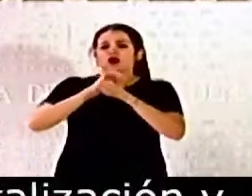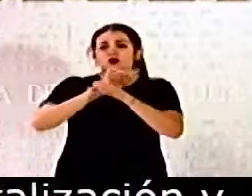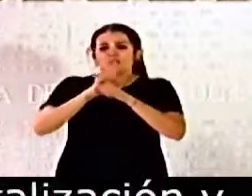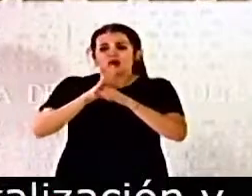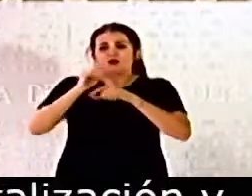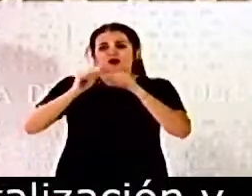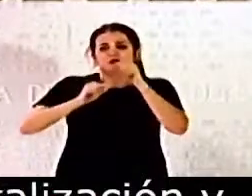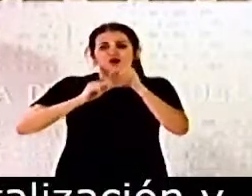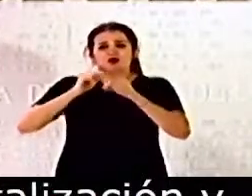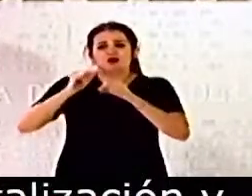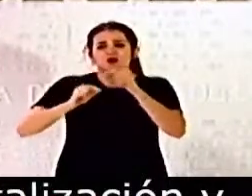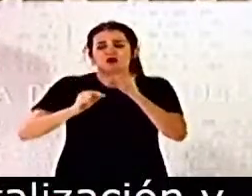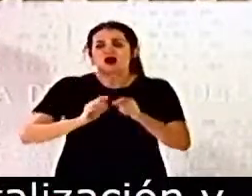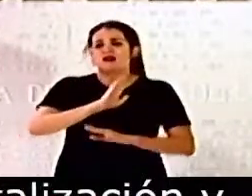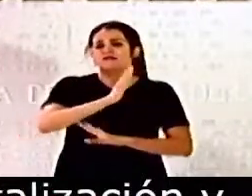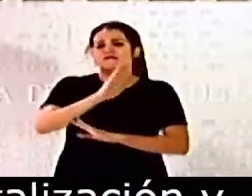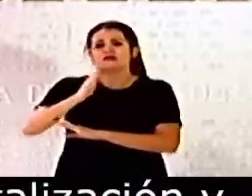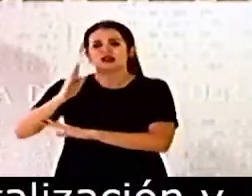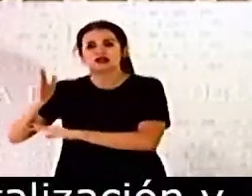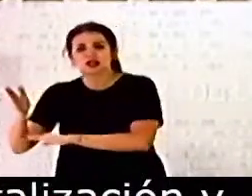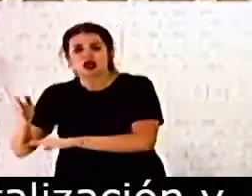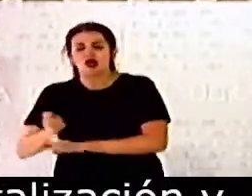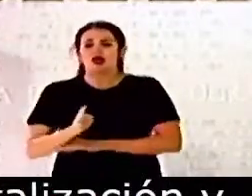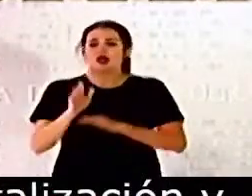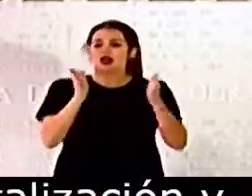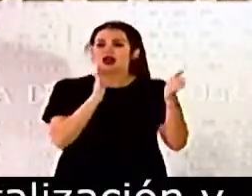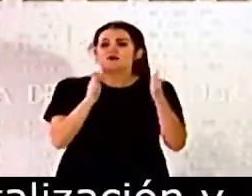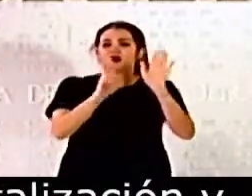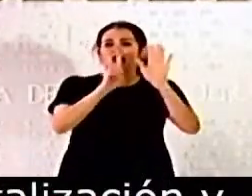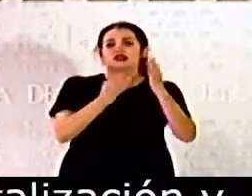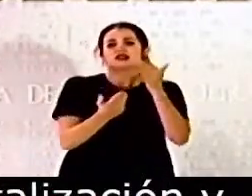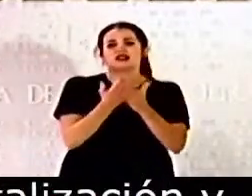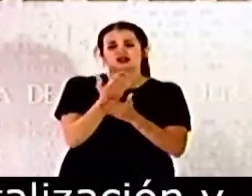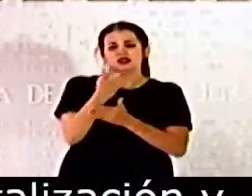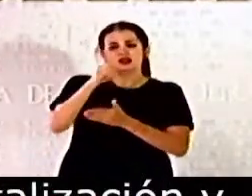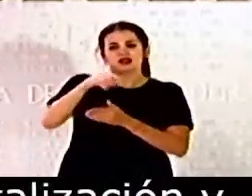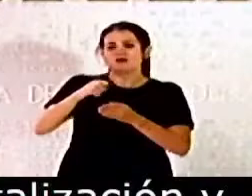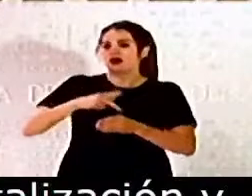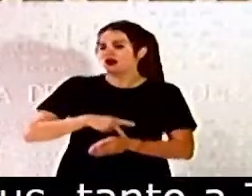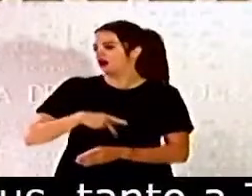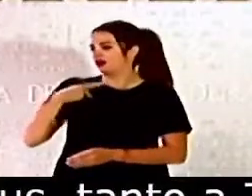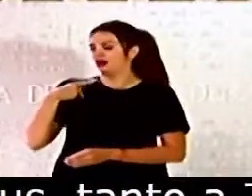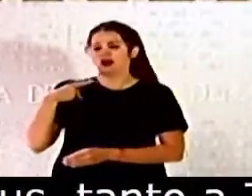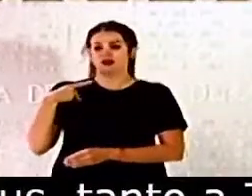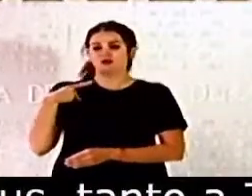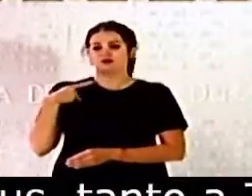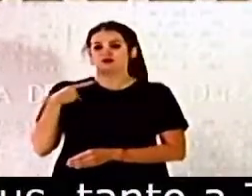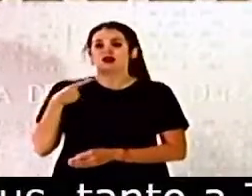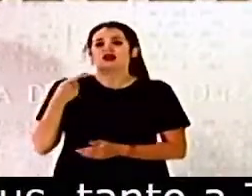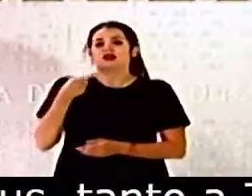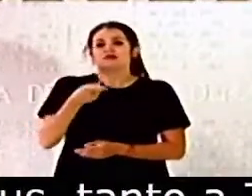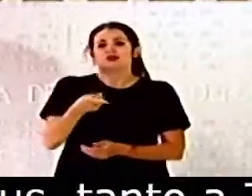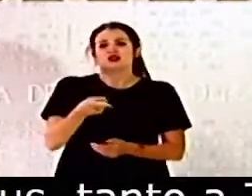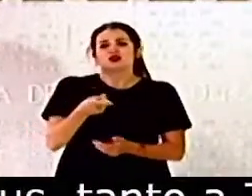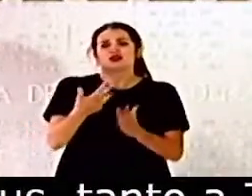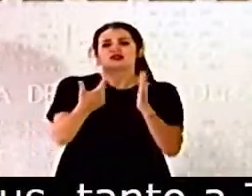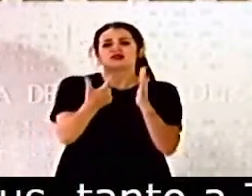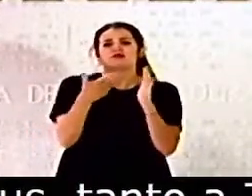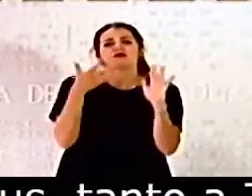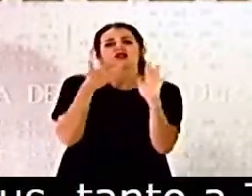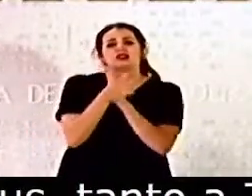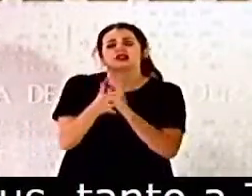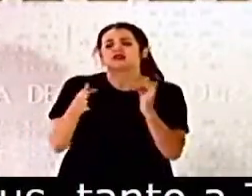7 días como el crecimiento potencial que tiene el virus, nos hablan de una transmisión